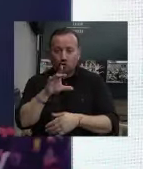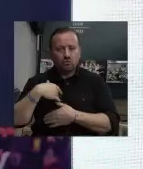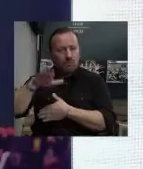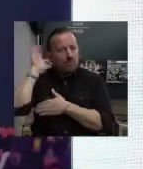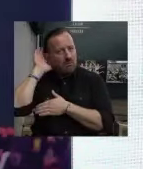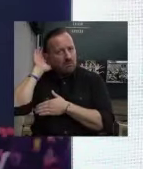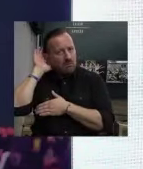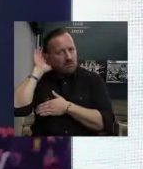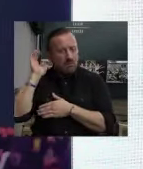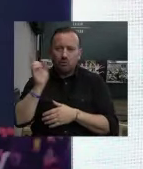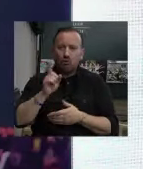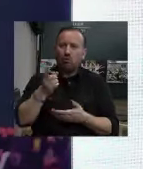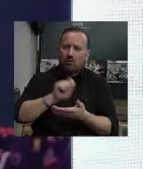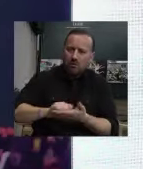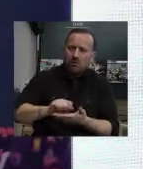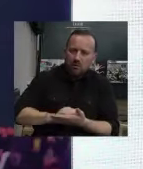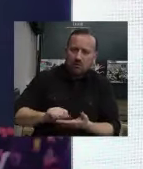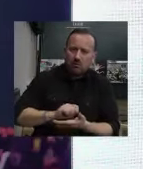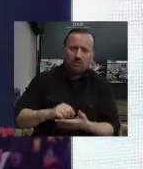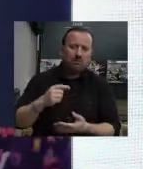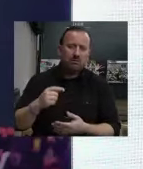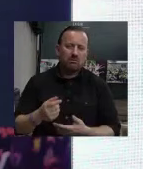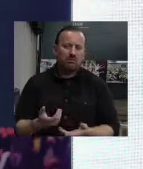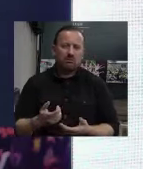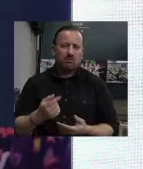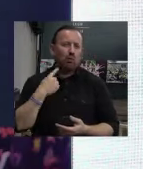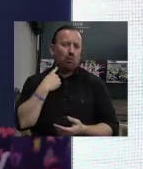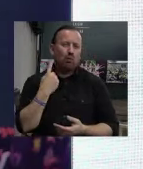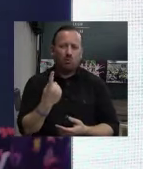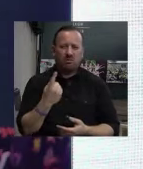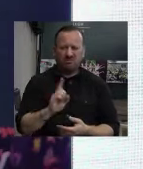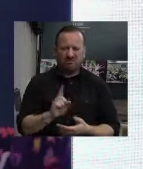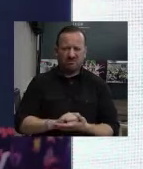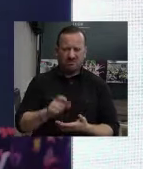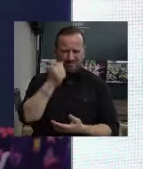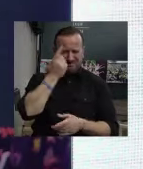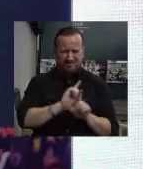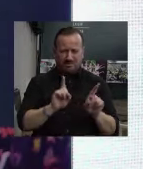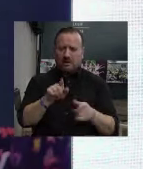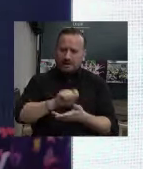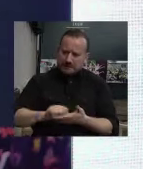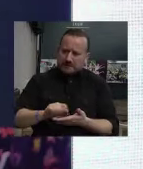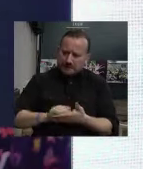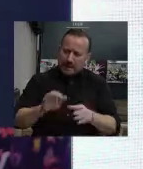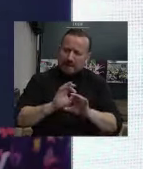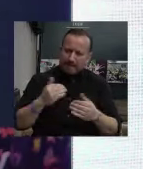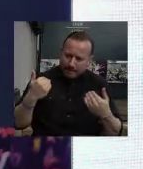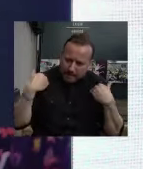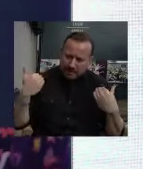no se trata de escribir un q1 que nadie lo entiende escribir relatos